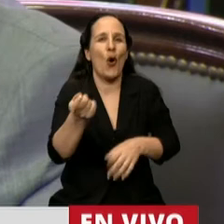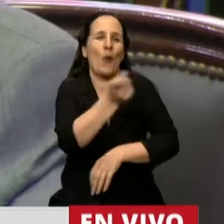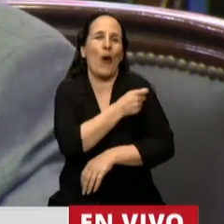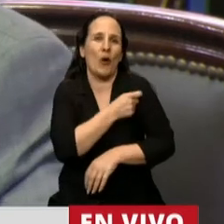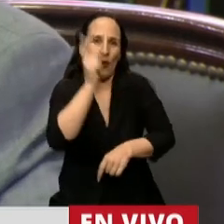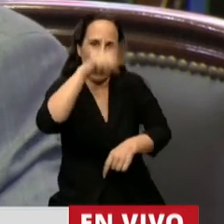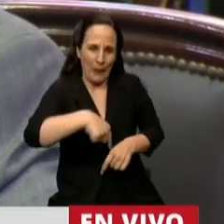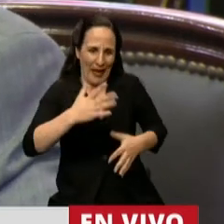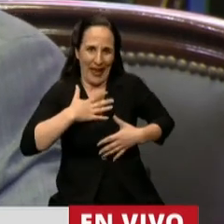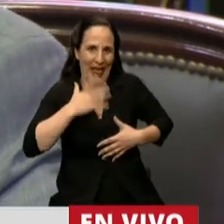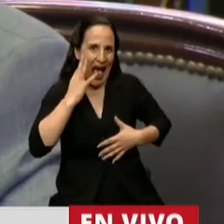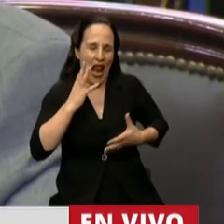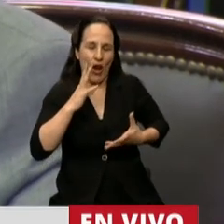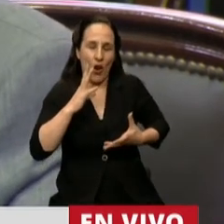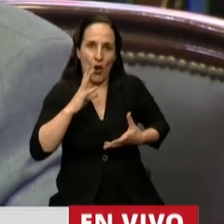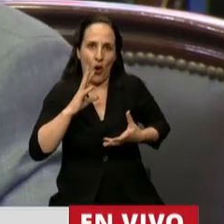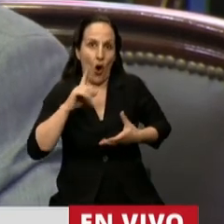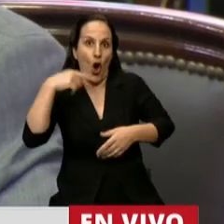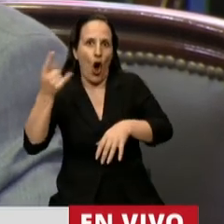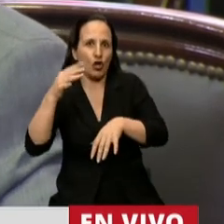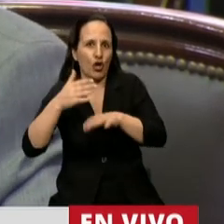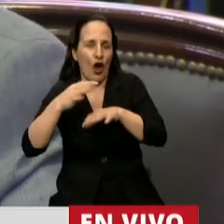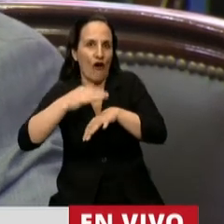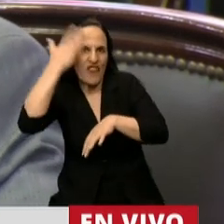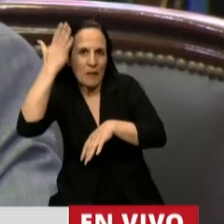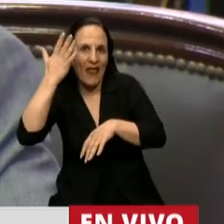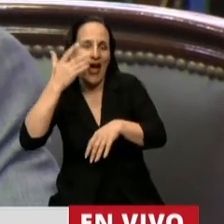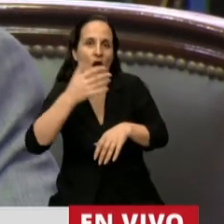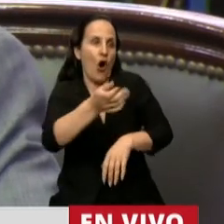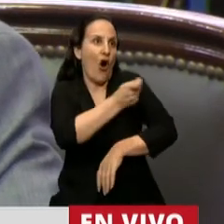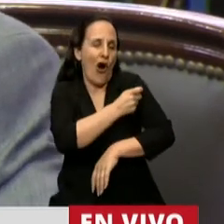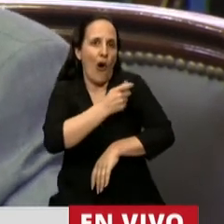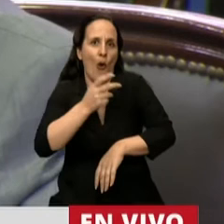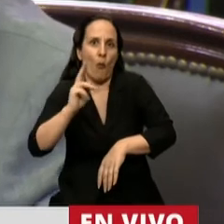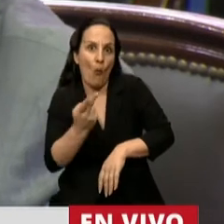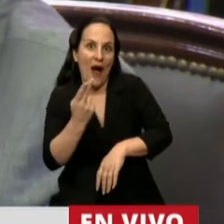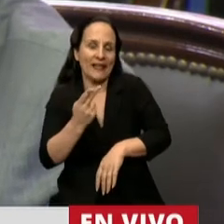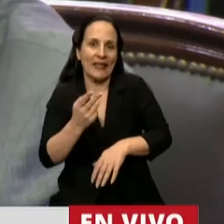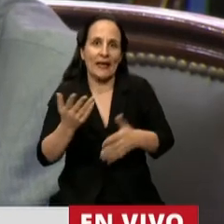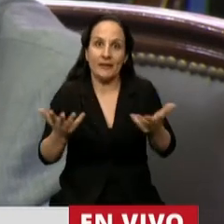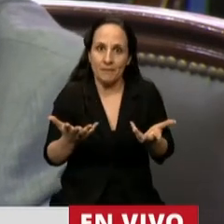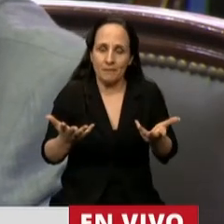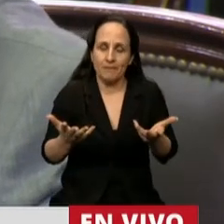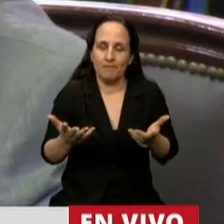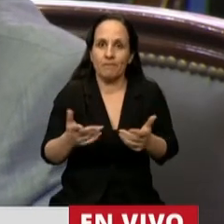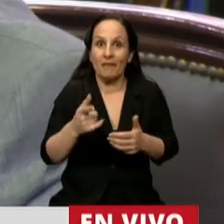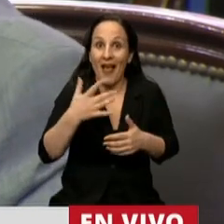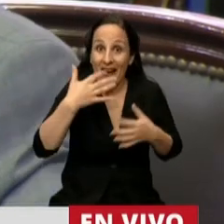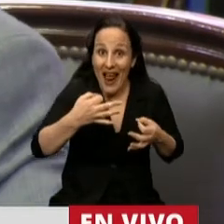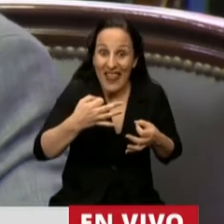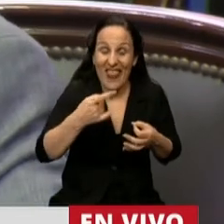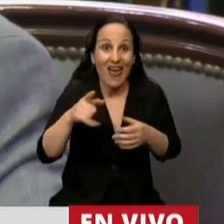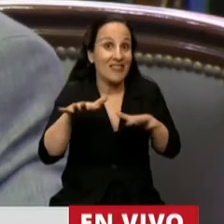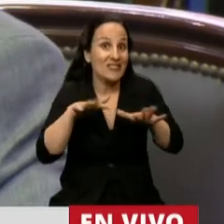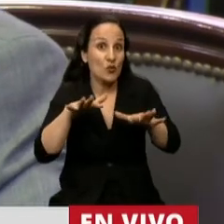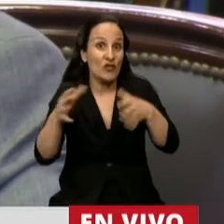adversos, etcétera, etcétera, pudiesen provocar enfermedades o muertes de aquellos que se le aplican. Entonces, en realidad lo que